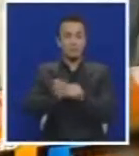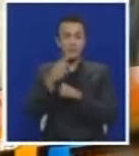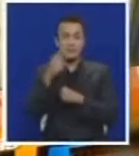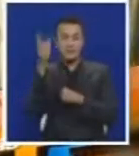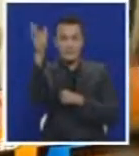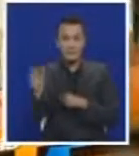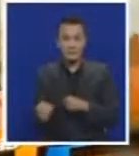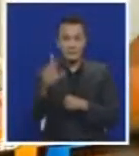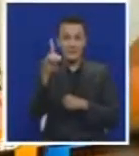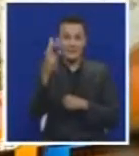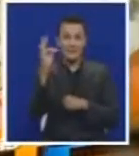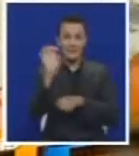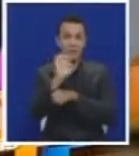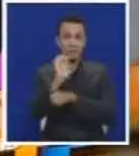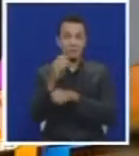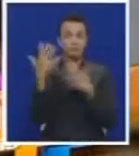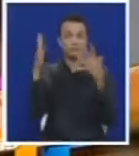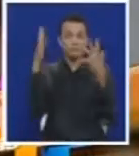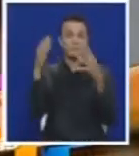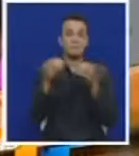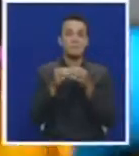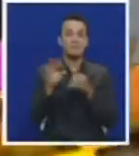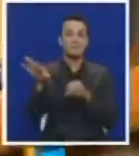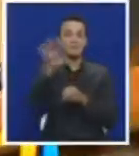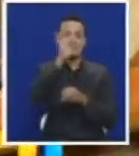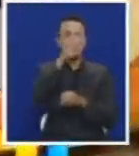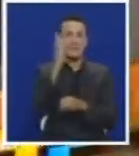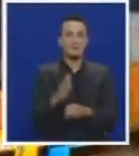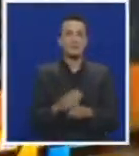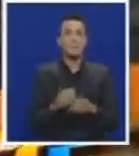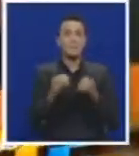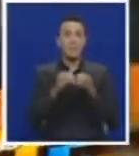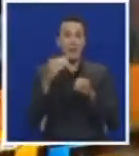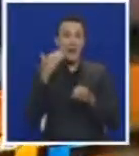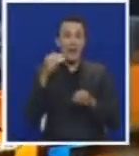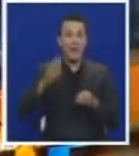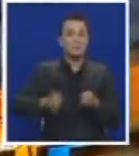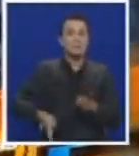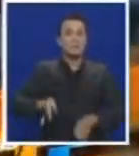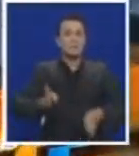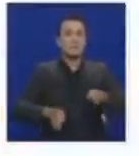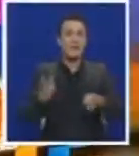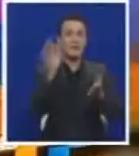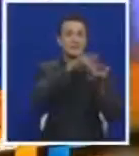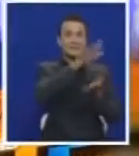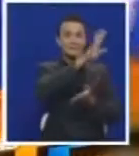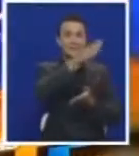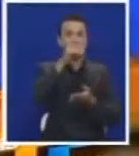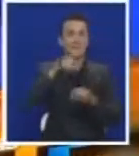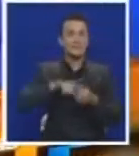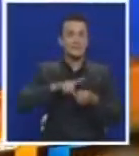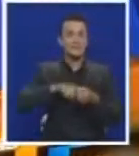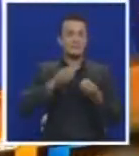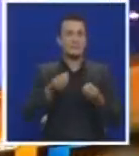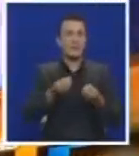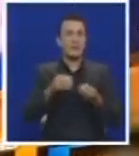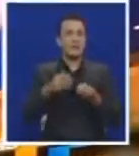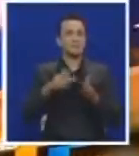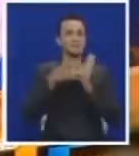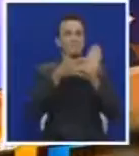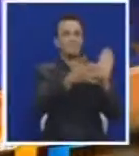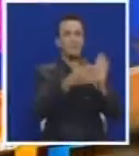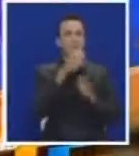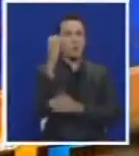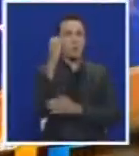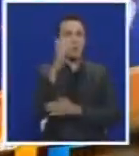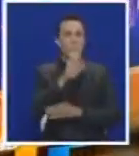Rueda en la clasificación y la patinadora que representará a Colombia en China. Al cierre, la apertura